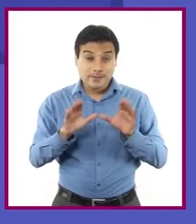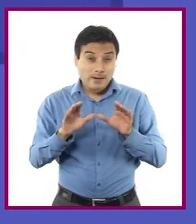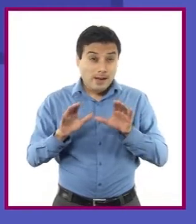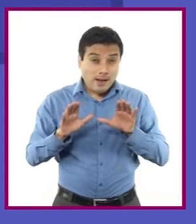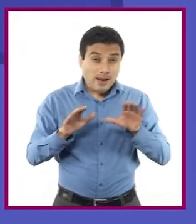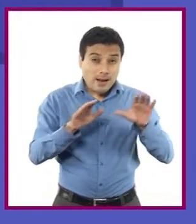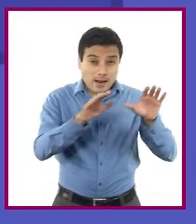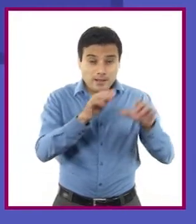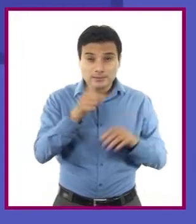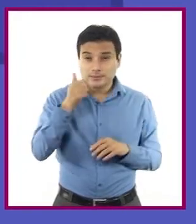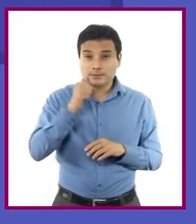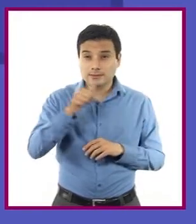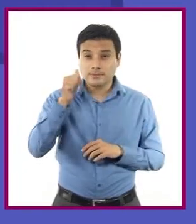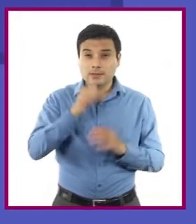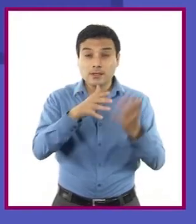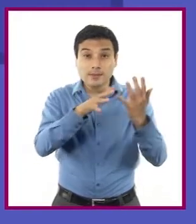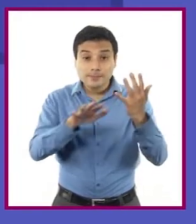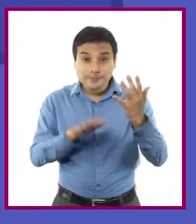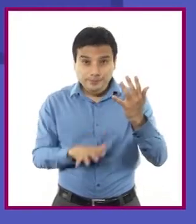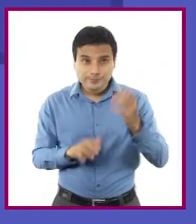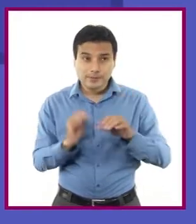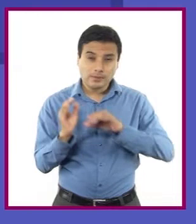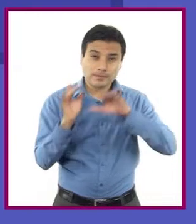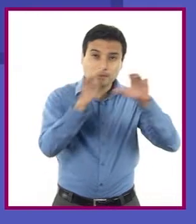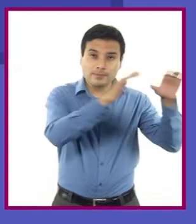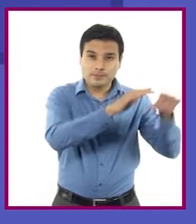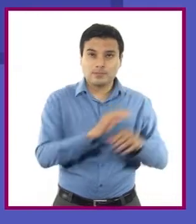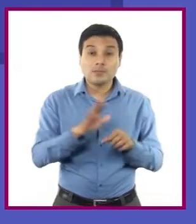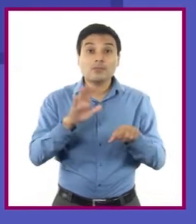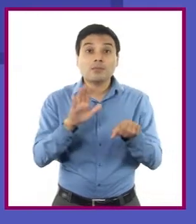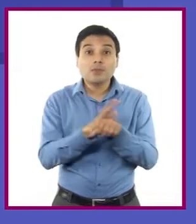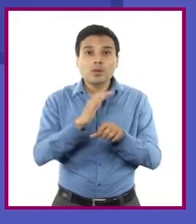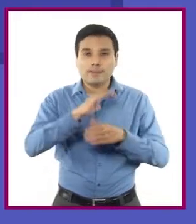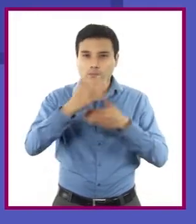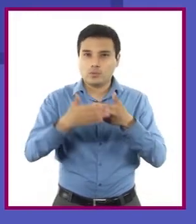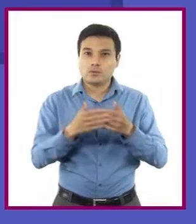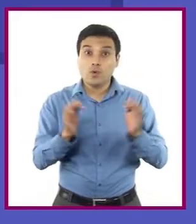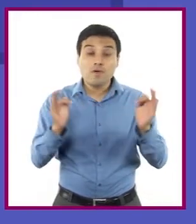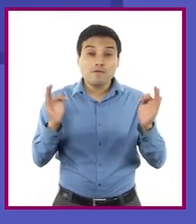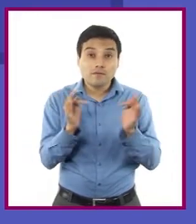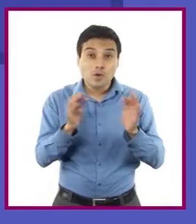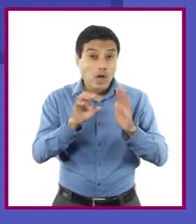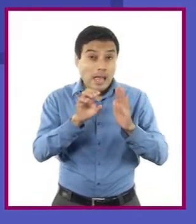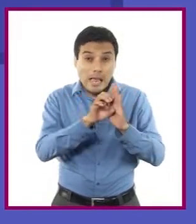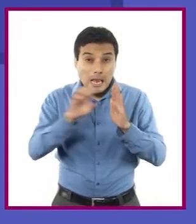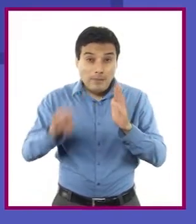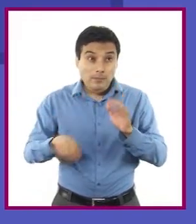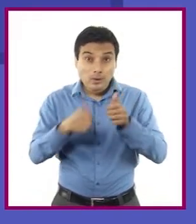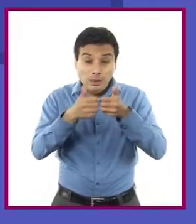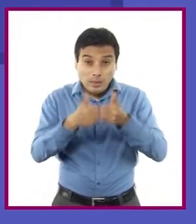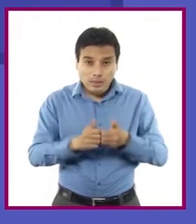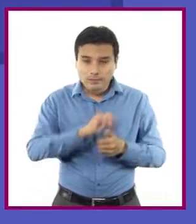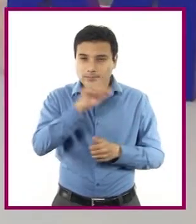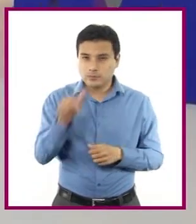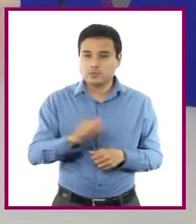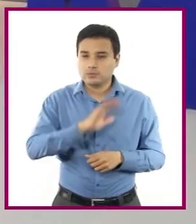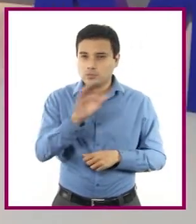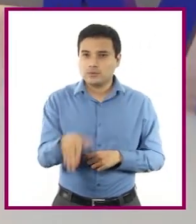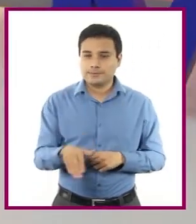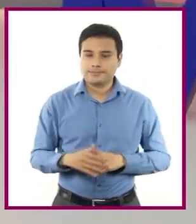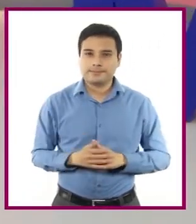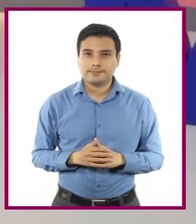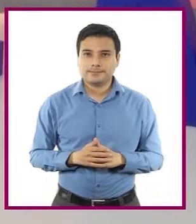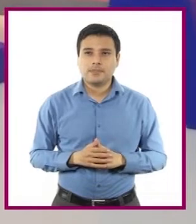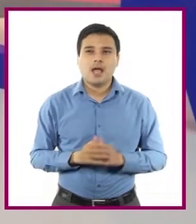cada otoño antes de que llegue el frío, que acabarán con ellos si se demoran demasiado.